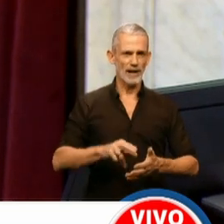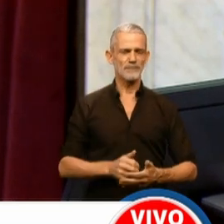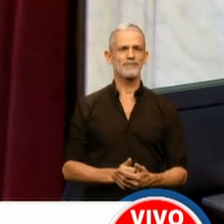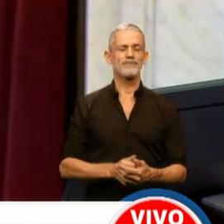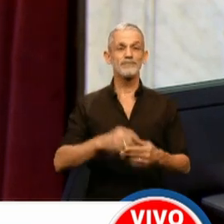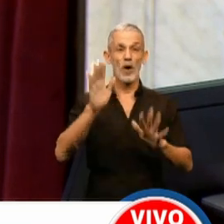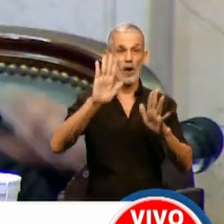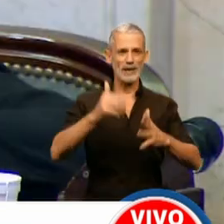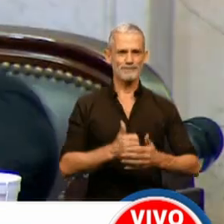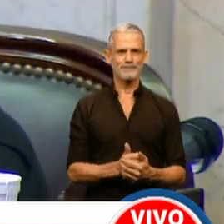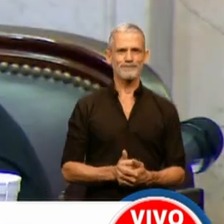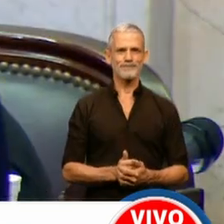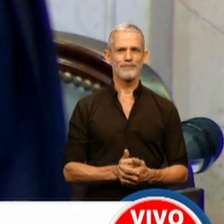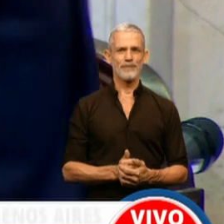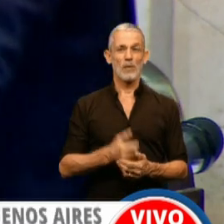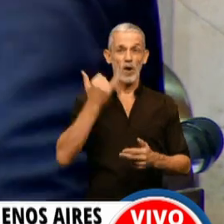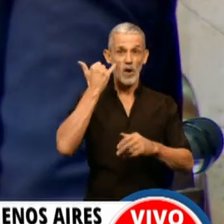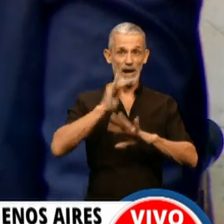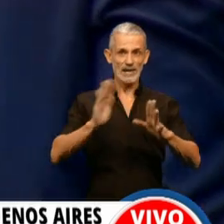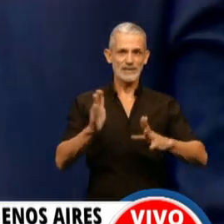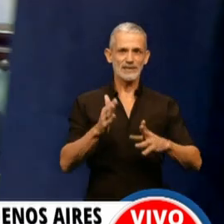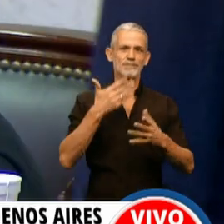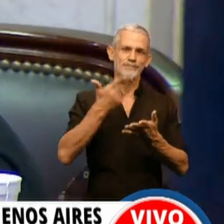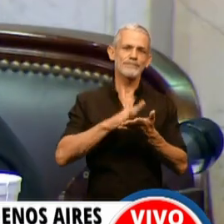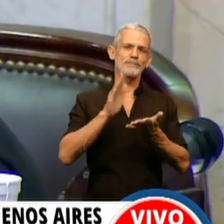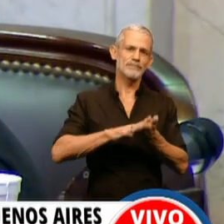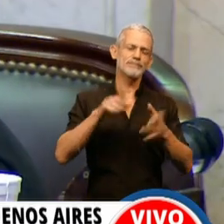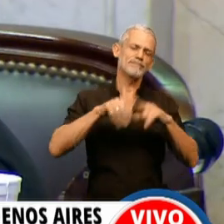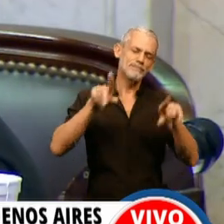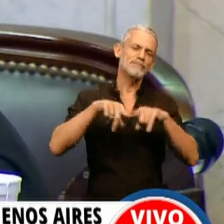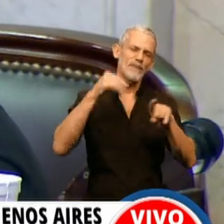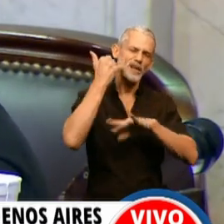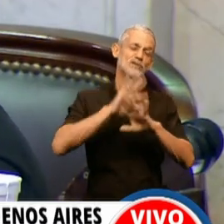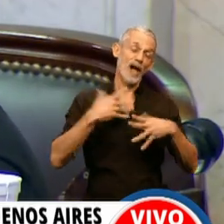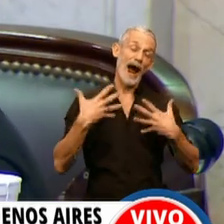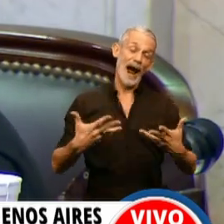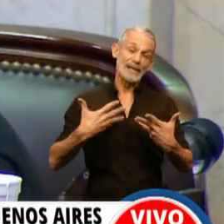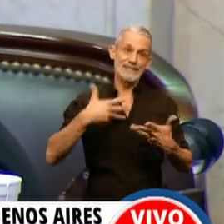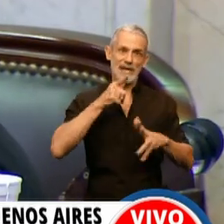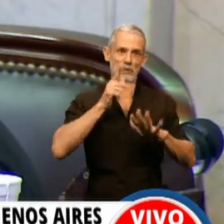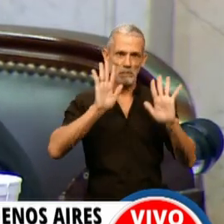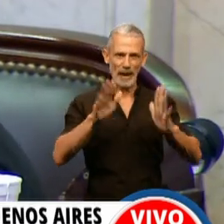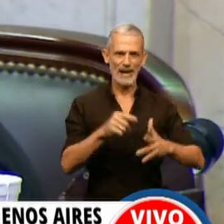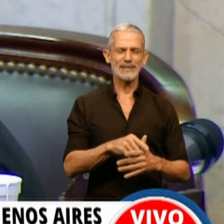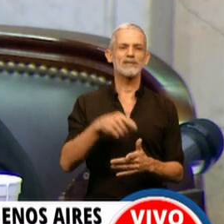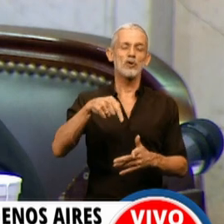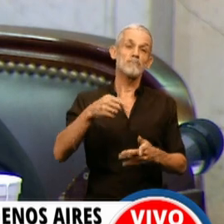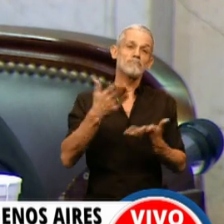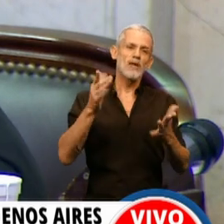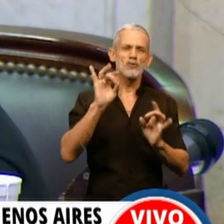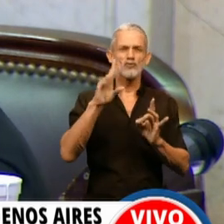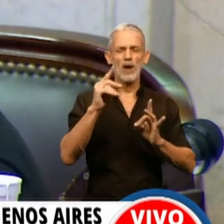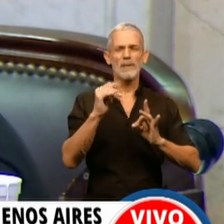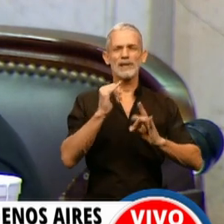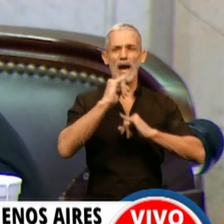hola bueno ya se ha dicho bastante sobre el tema ya estamos bastante cansados aparentemente entonces solo